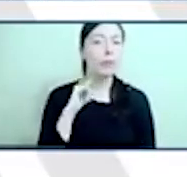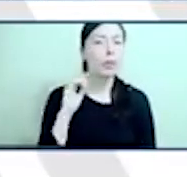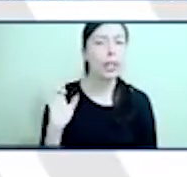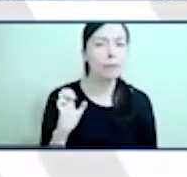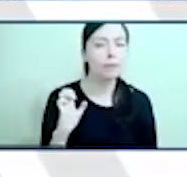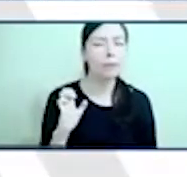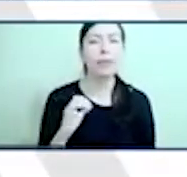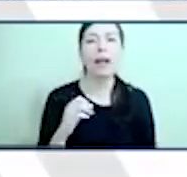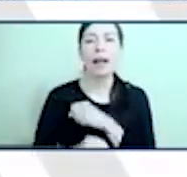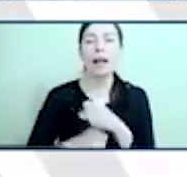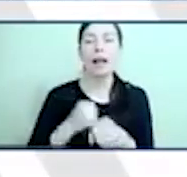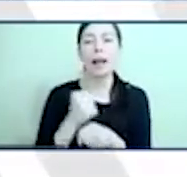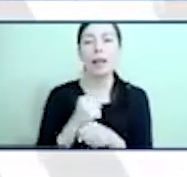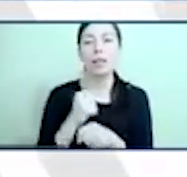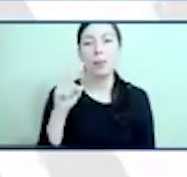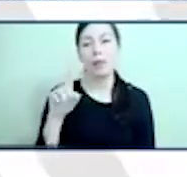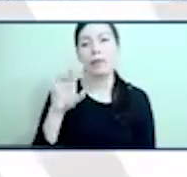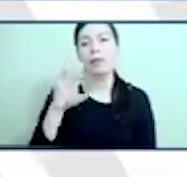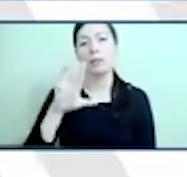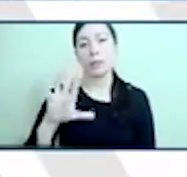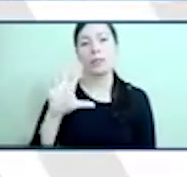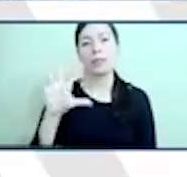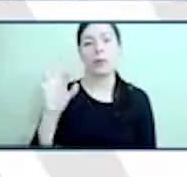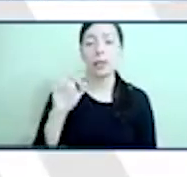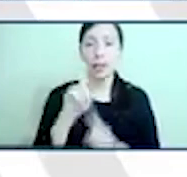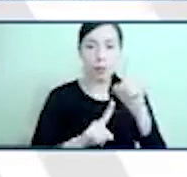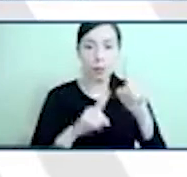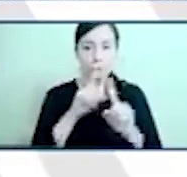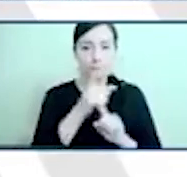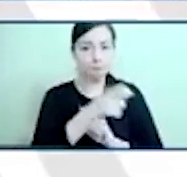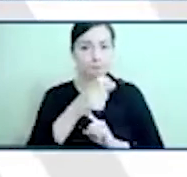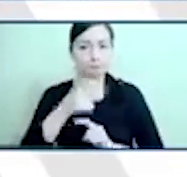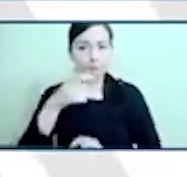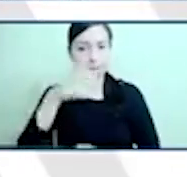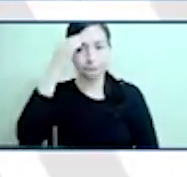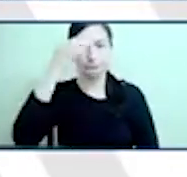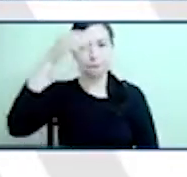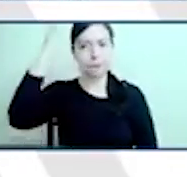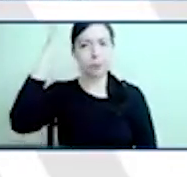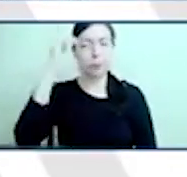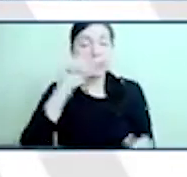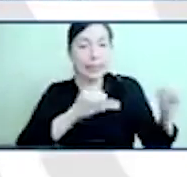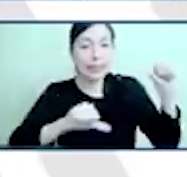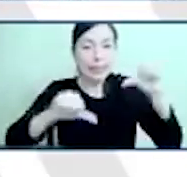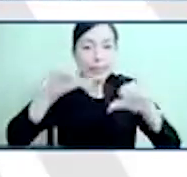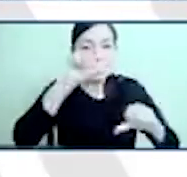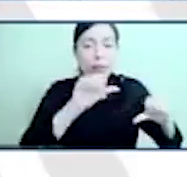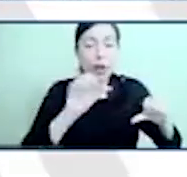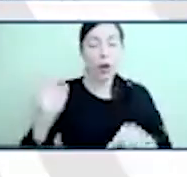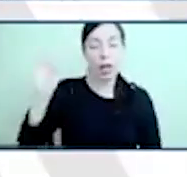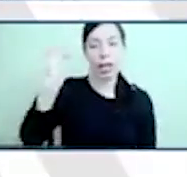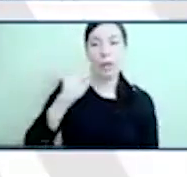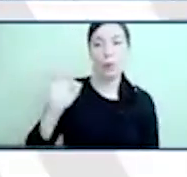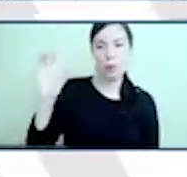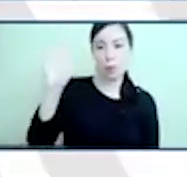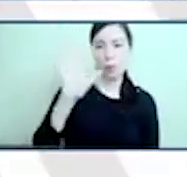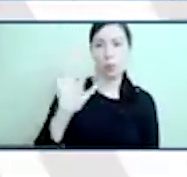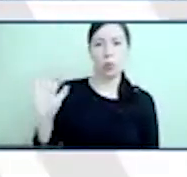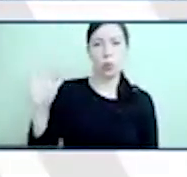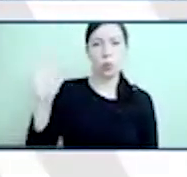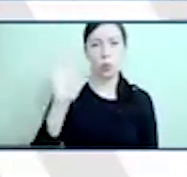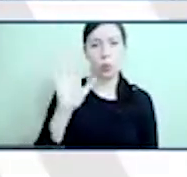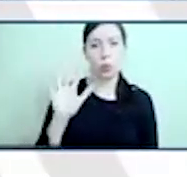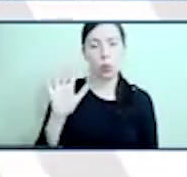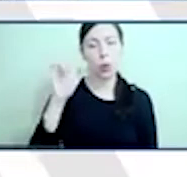años 50, comienzo de los 50, hubo unos científicos que se reunieron en Europa, dijeron, últimamente hay muchos